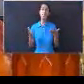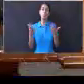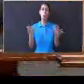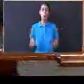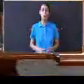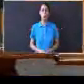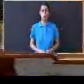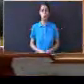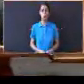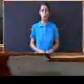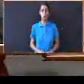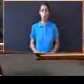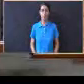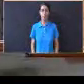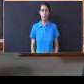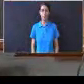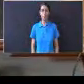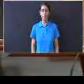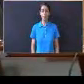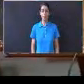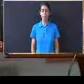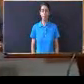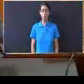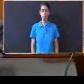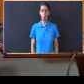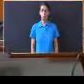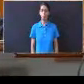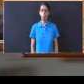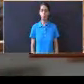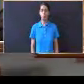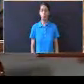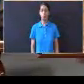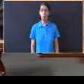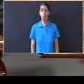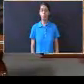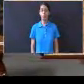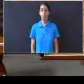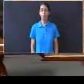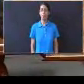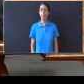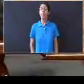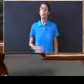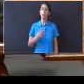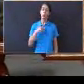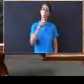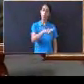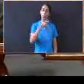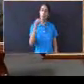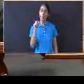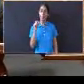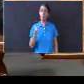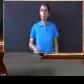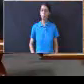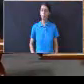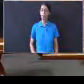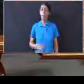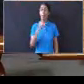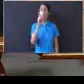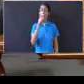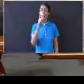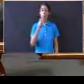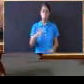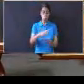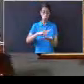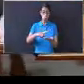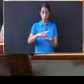Después, el mismo hermano me ayudó en unas cosas que yo tenía que hacer como a los meses. Me lo encontré en un lugar que tenía que